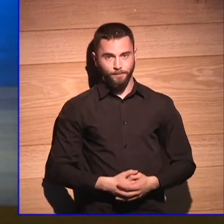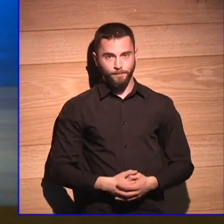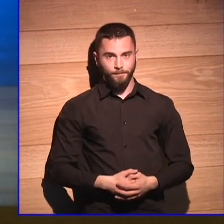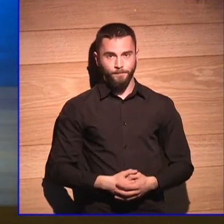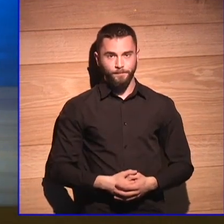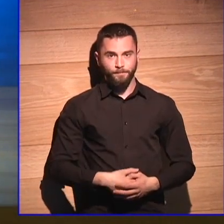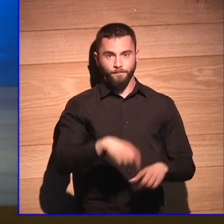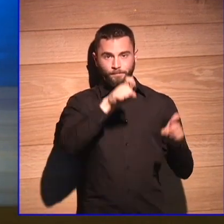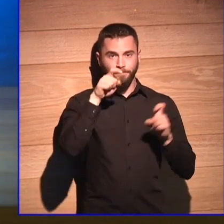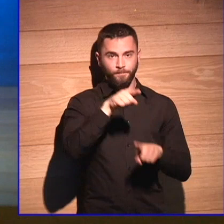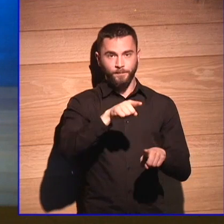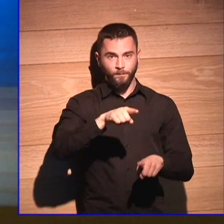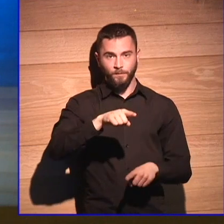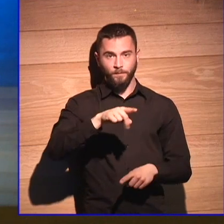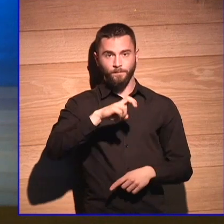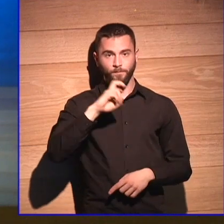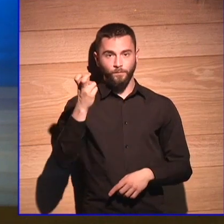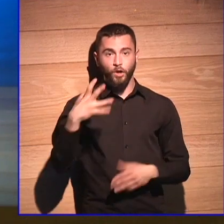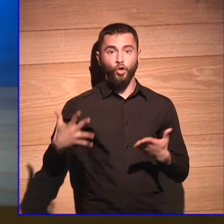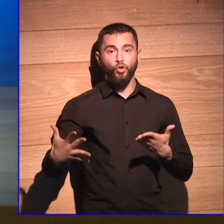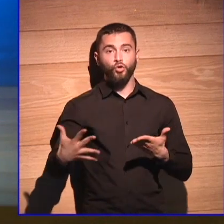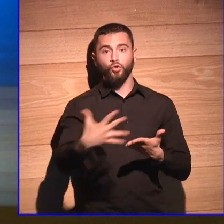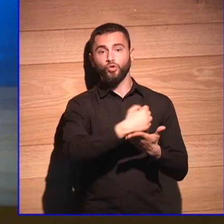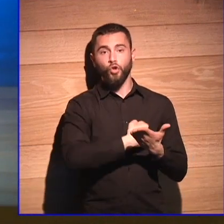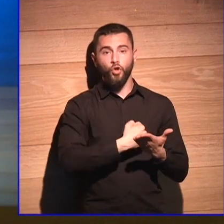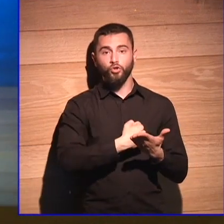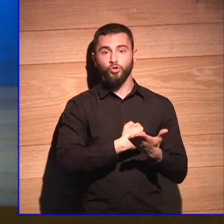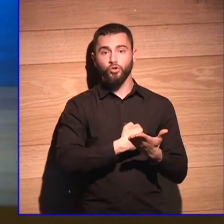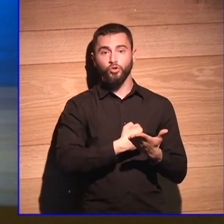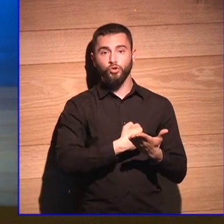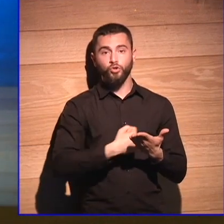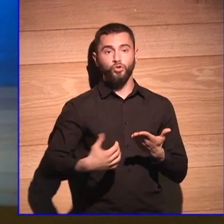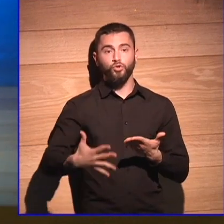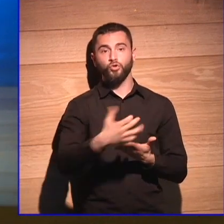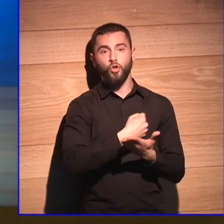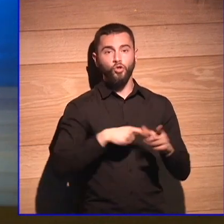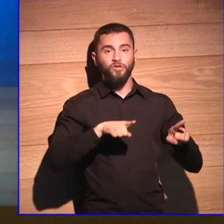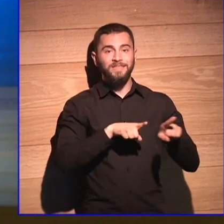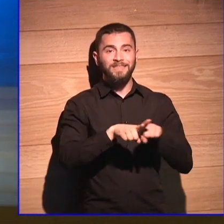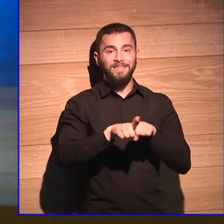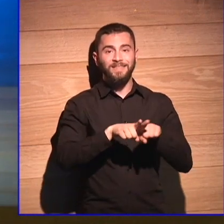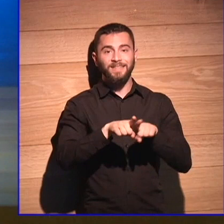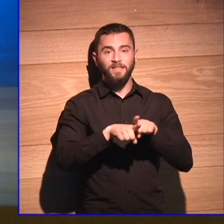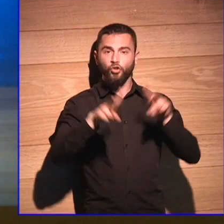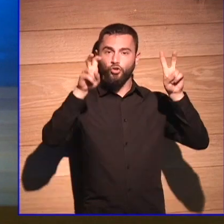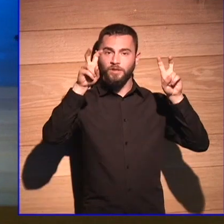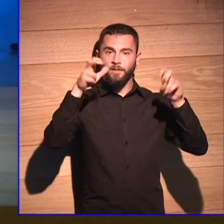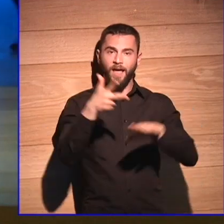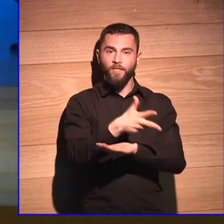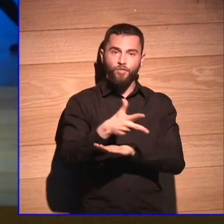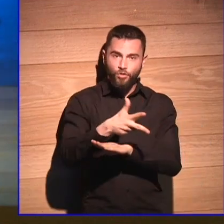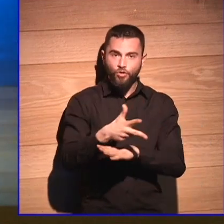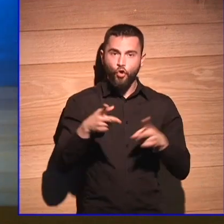¿Alguna otra pregunta? Todo el mundo estaba tan crítico contra el documental o contra la